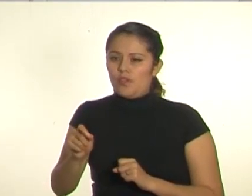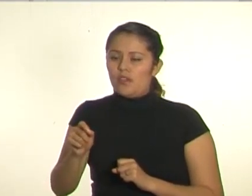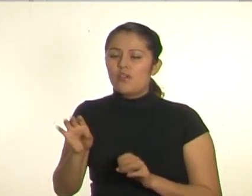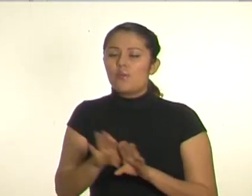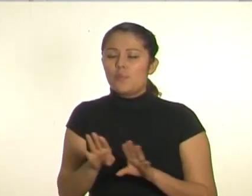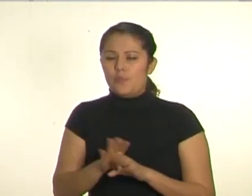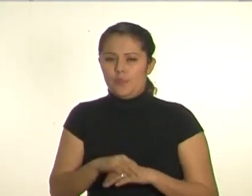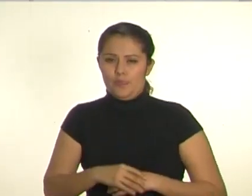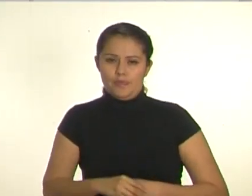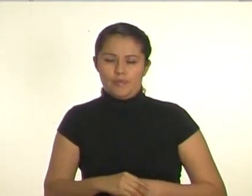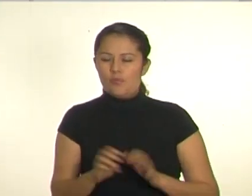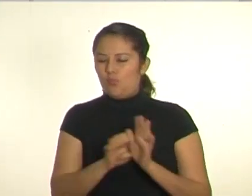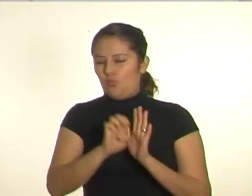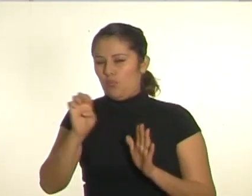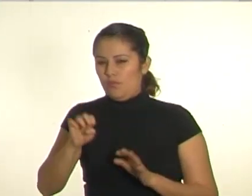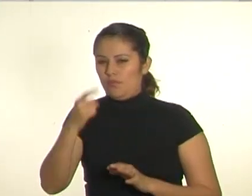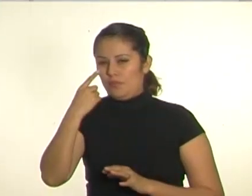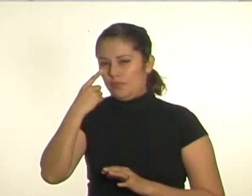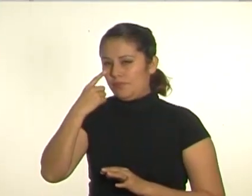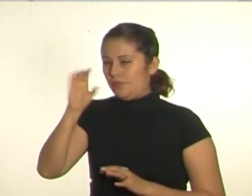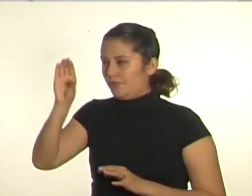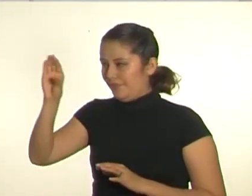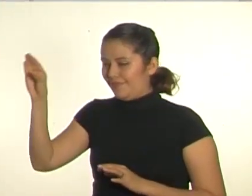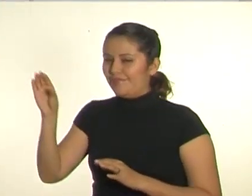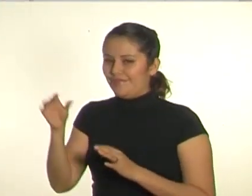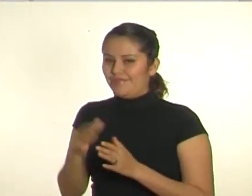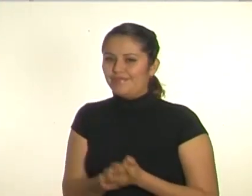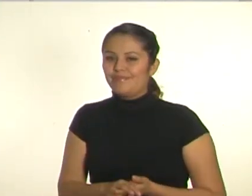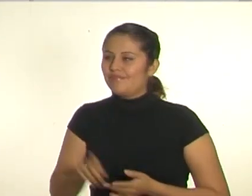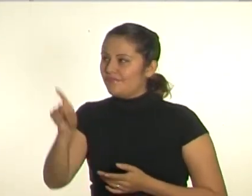Aquí tenemos un ejemplo. Quiero que me ayudes.